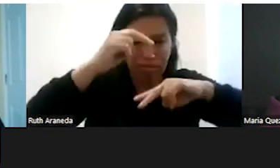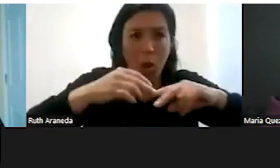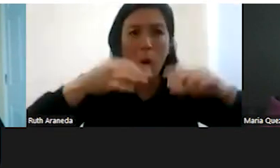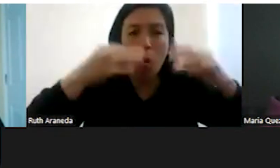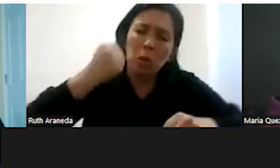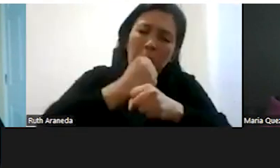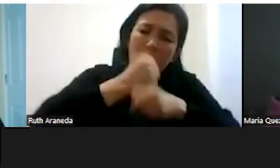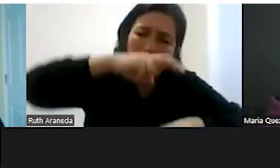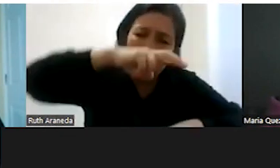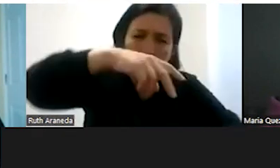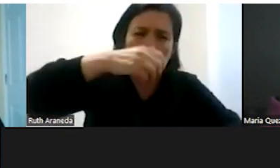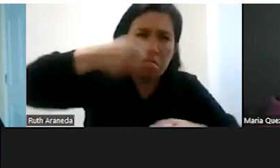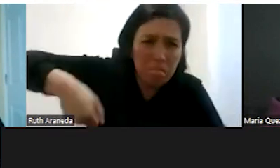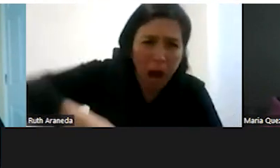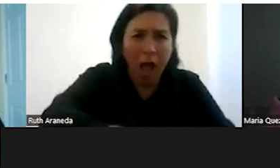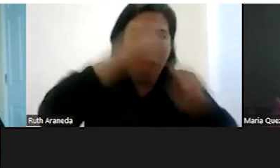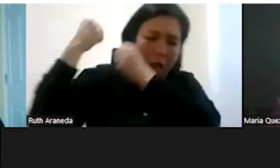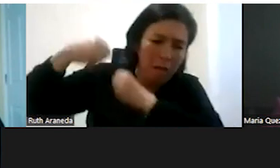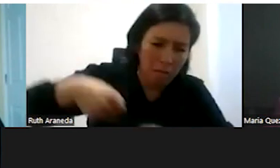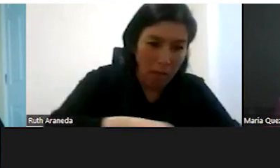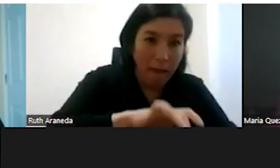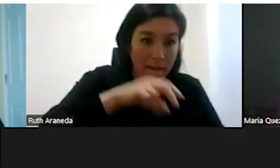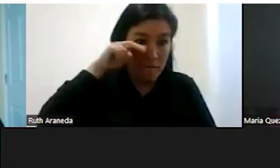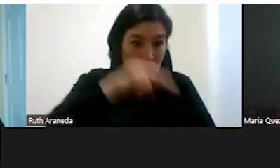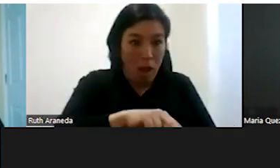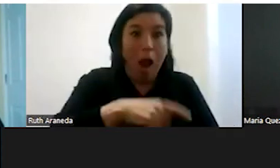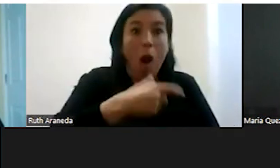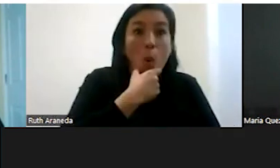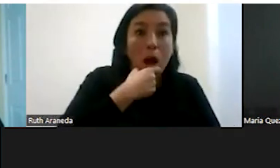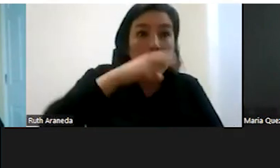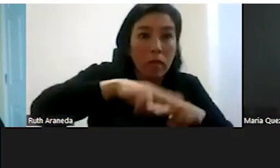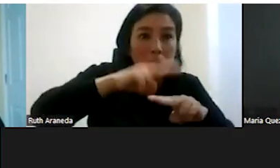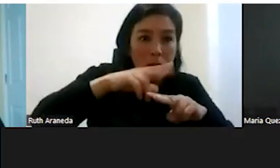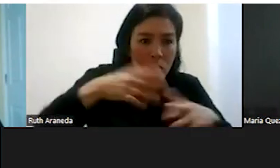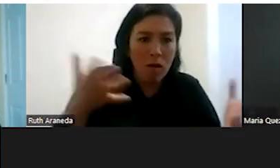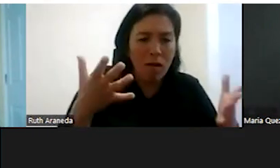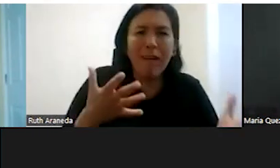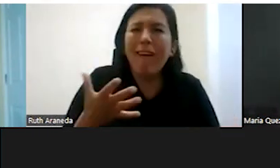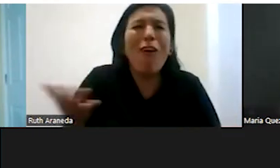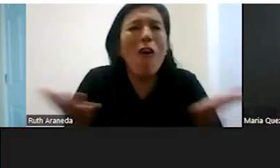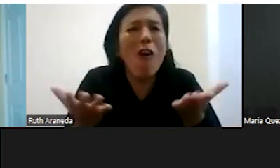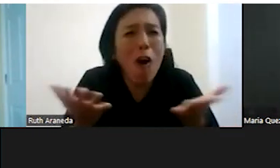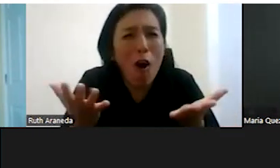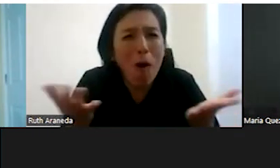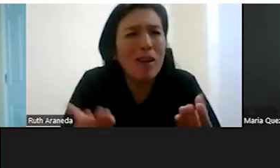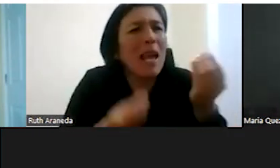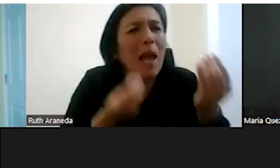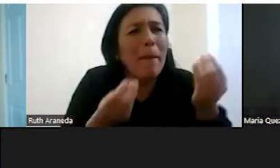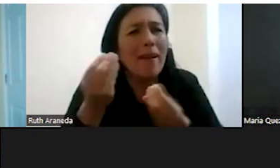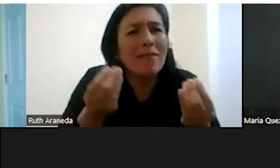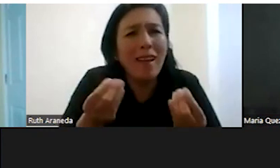hallazgo? ¿Cuál es la cadena de hechos? ¿Cómo llegan ustedes ahí? ¿Quién los llama a ustedes? Para que la gente que está viéndonos, que no está cercana al